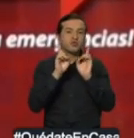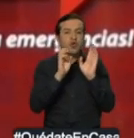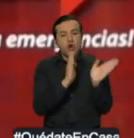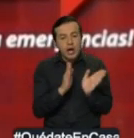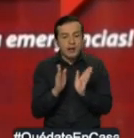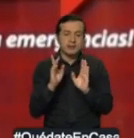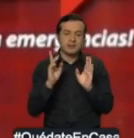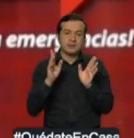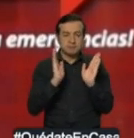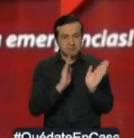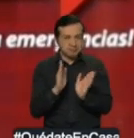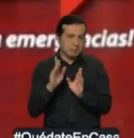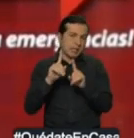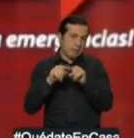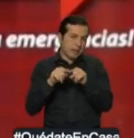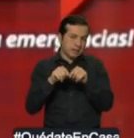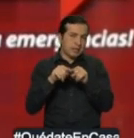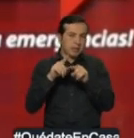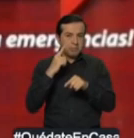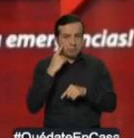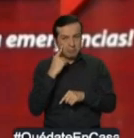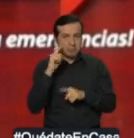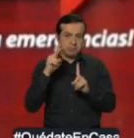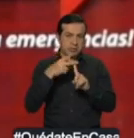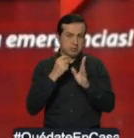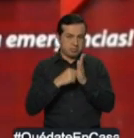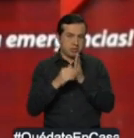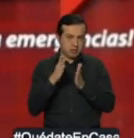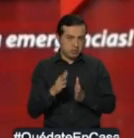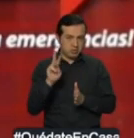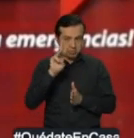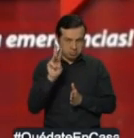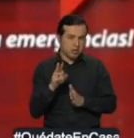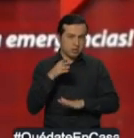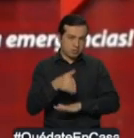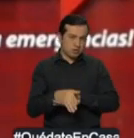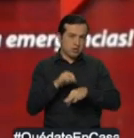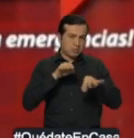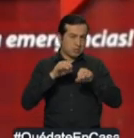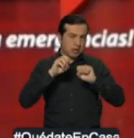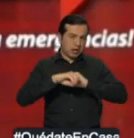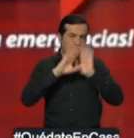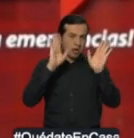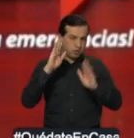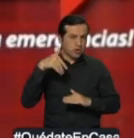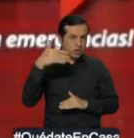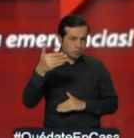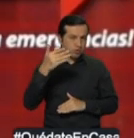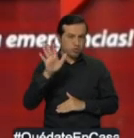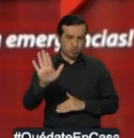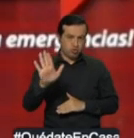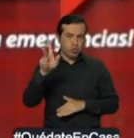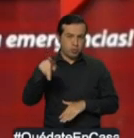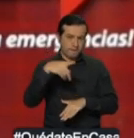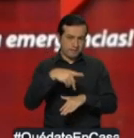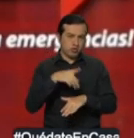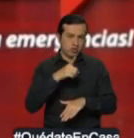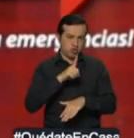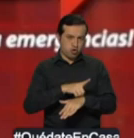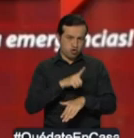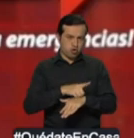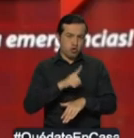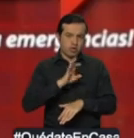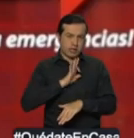definición del caso seguramente el viceministro de salud podrá explicarlo con la precisión técnica del caso